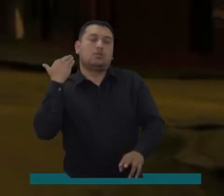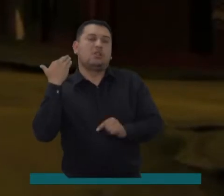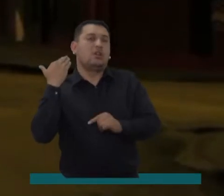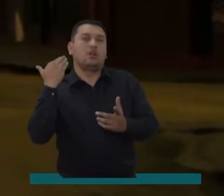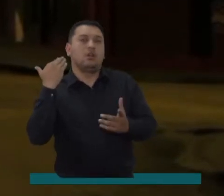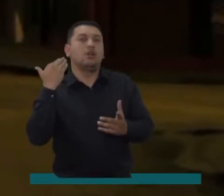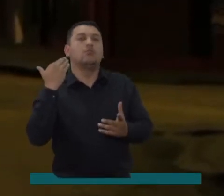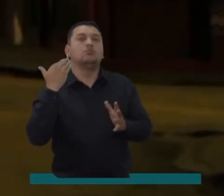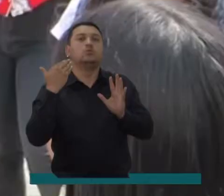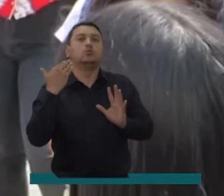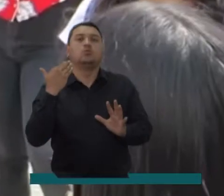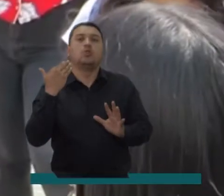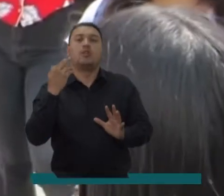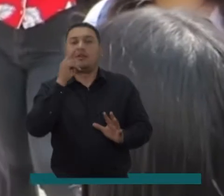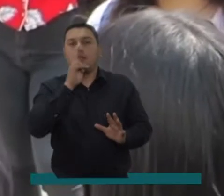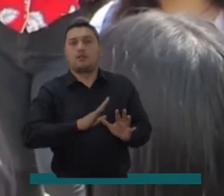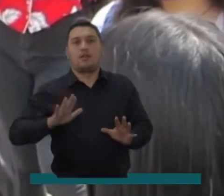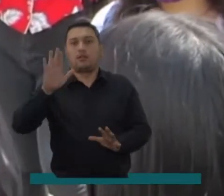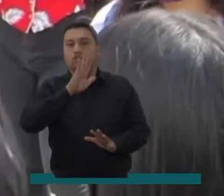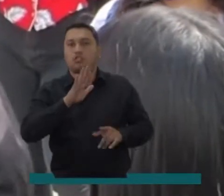participaban categorías nacionales.